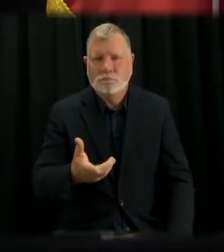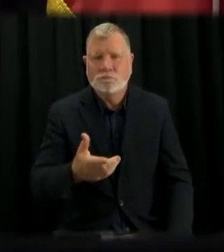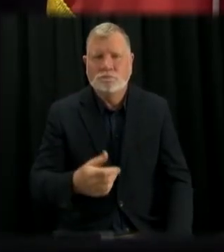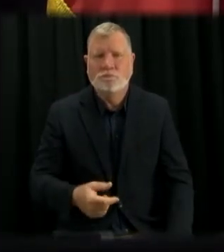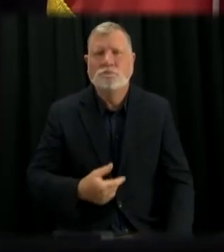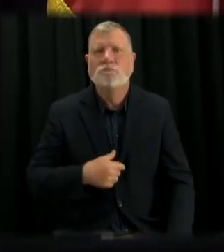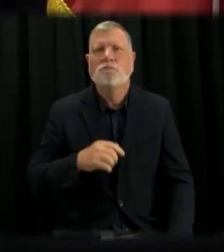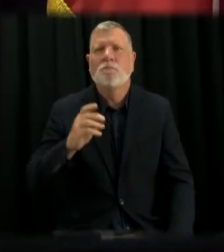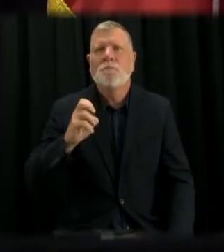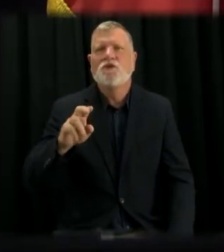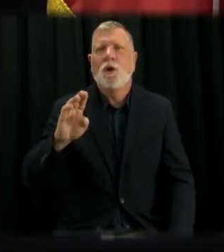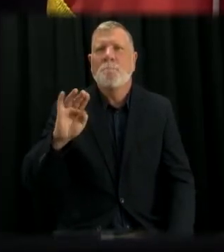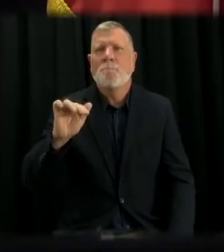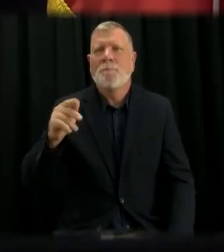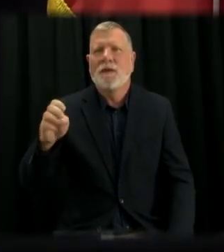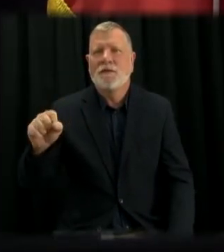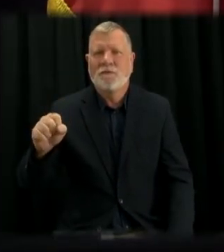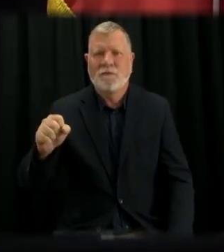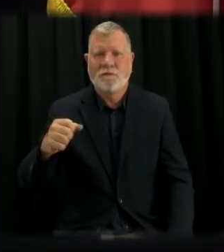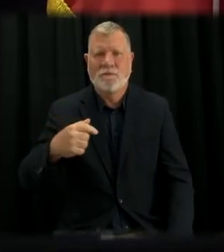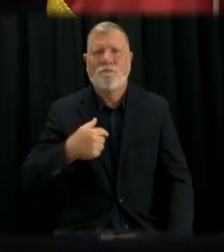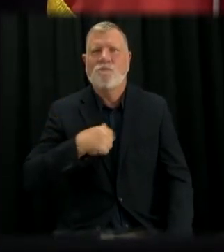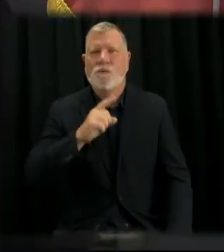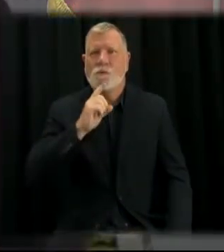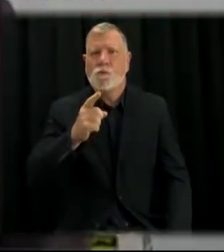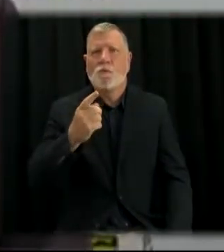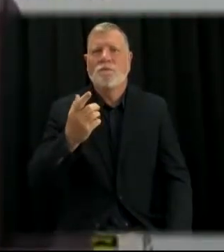señor secretario? Señor Biggs,